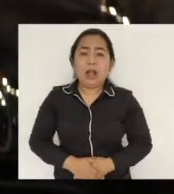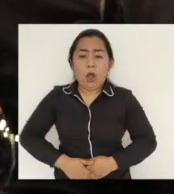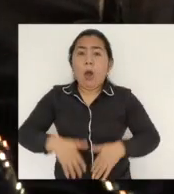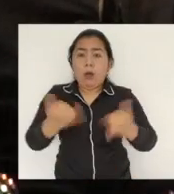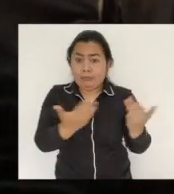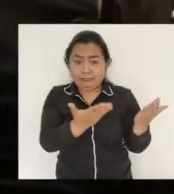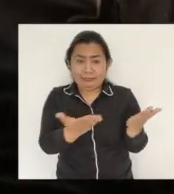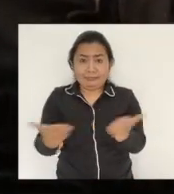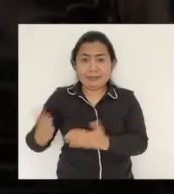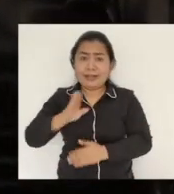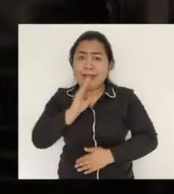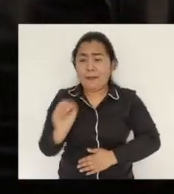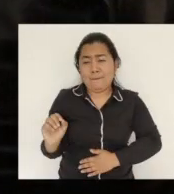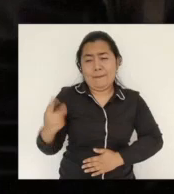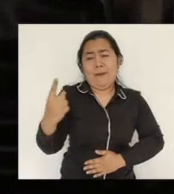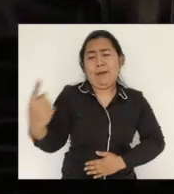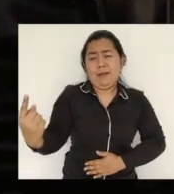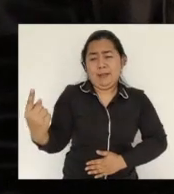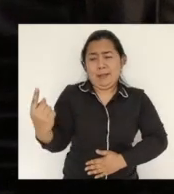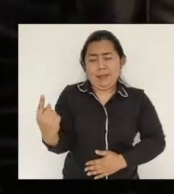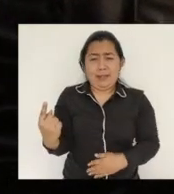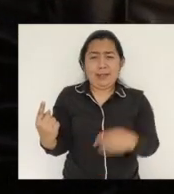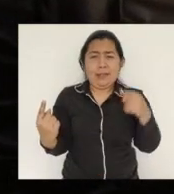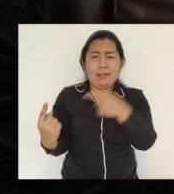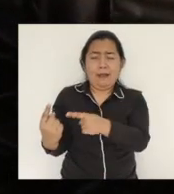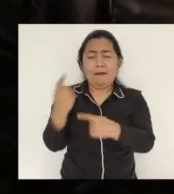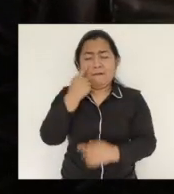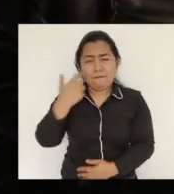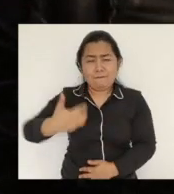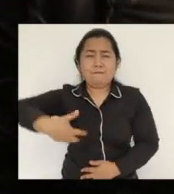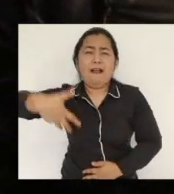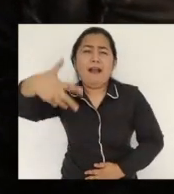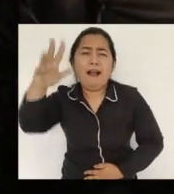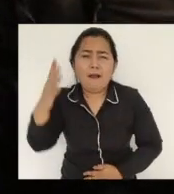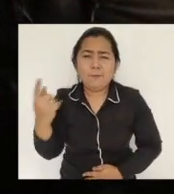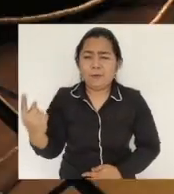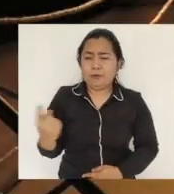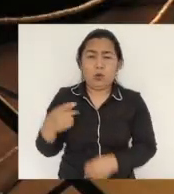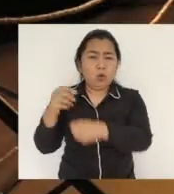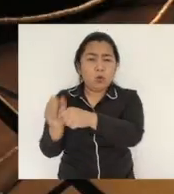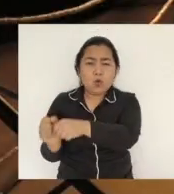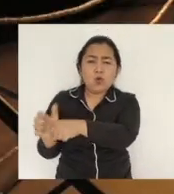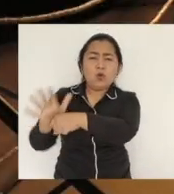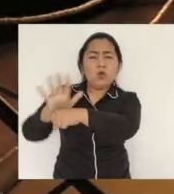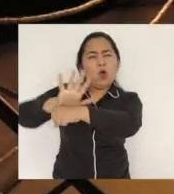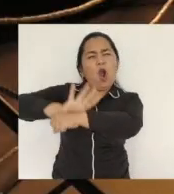time! Recibamos en primer lugar al famoso